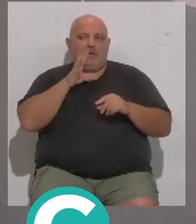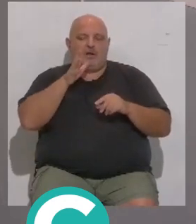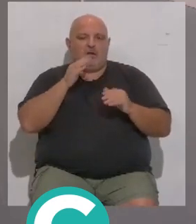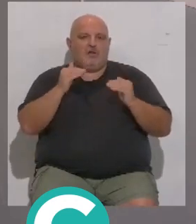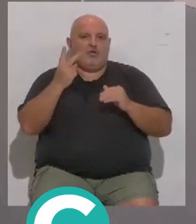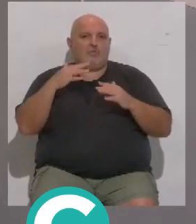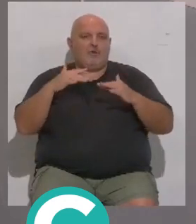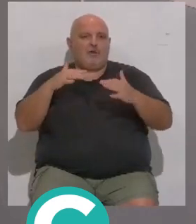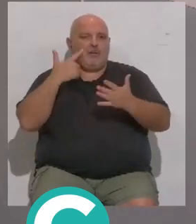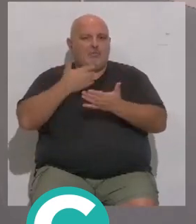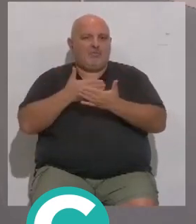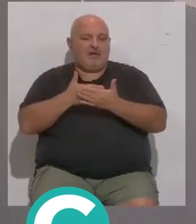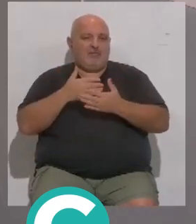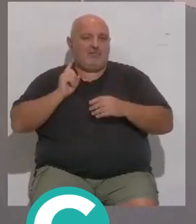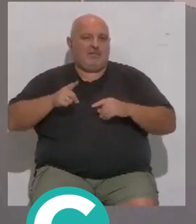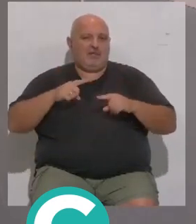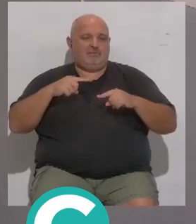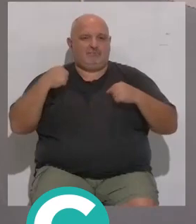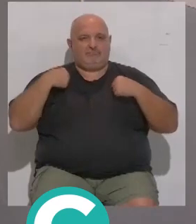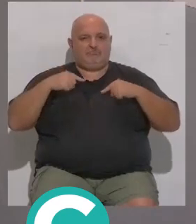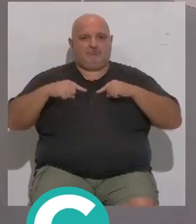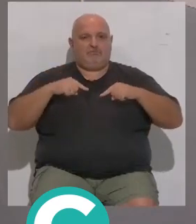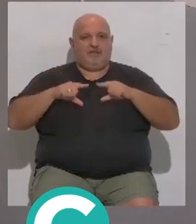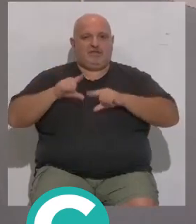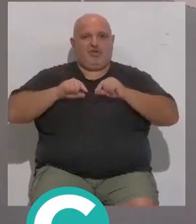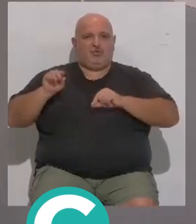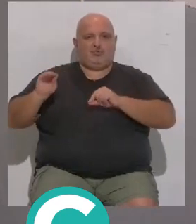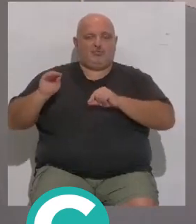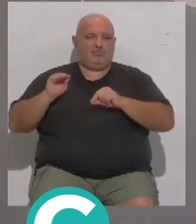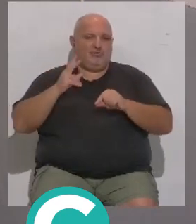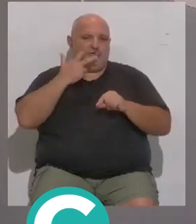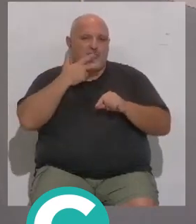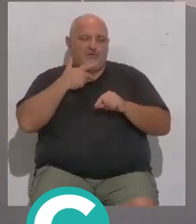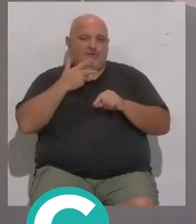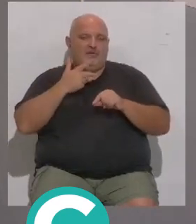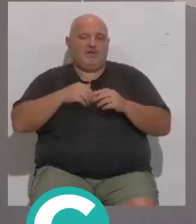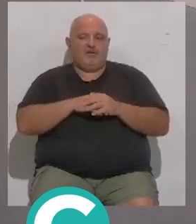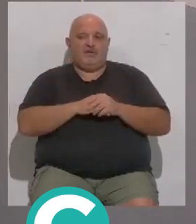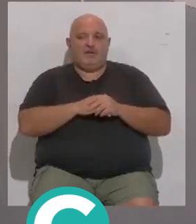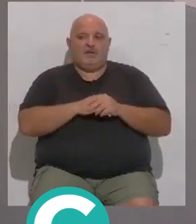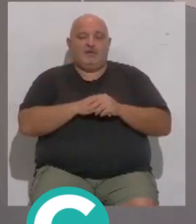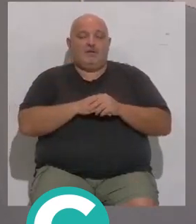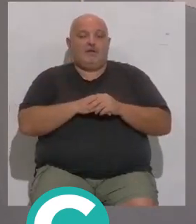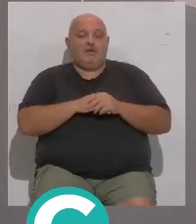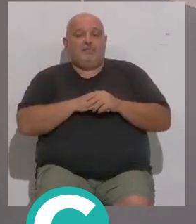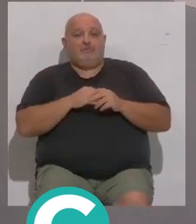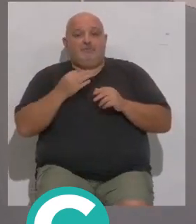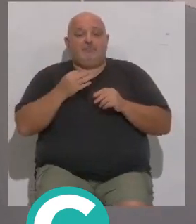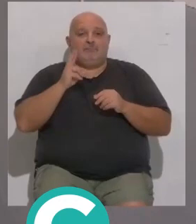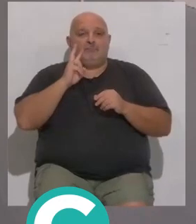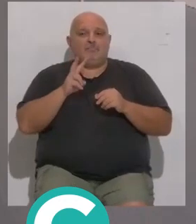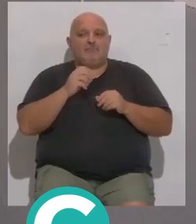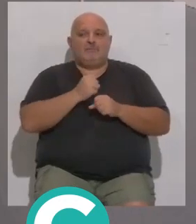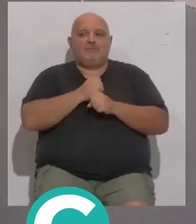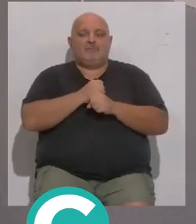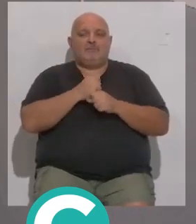estos 2 partidos de preparación, que seguramente tendrá minutos para que Diego Alonso lo vea, sino también la